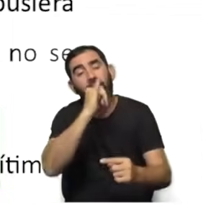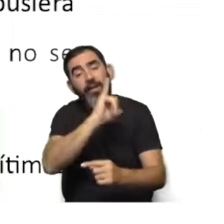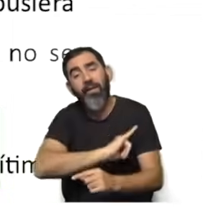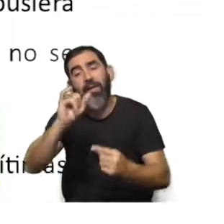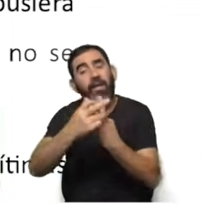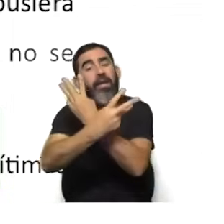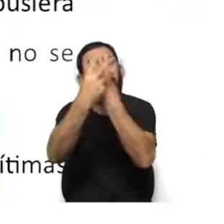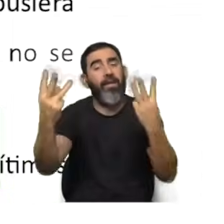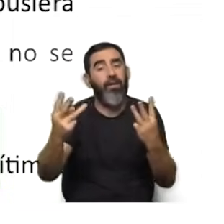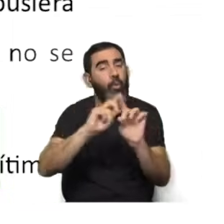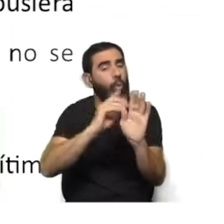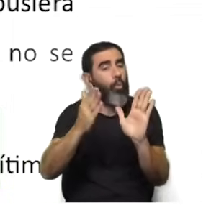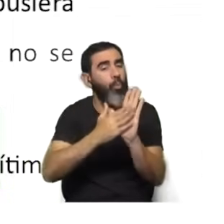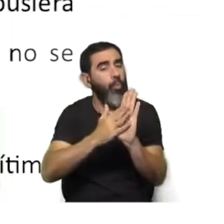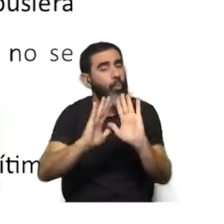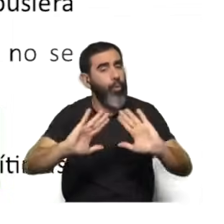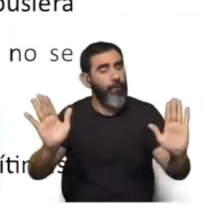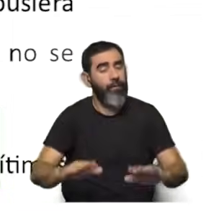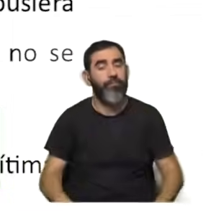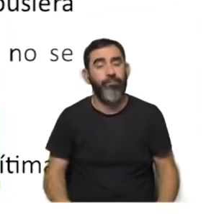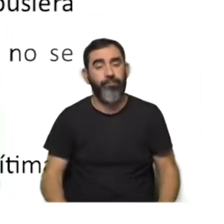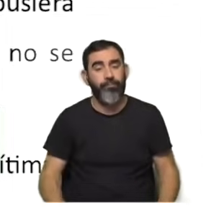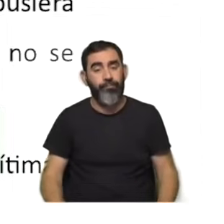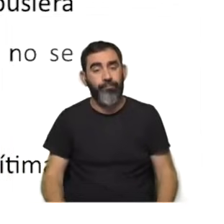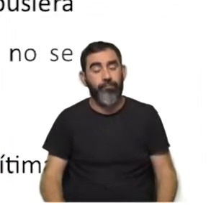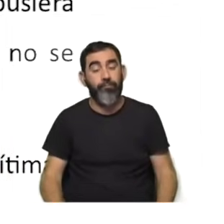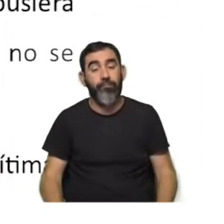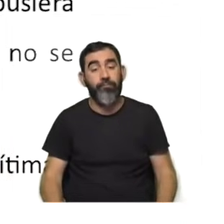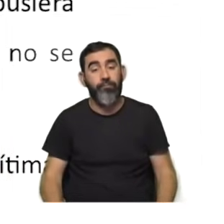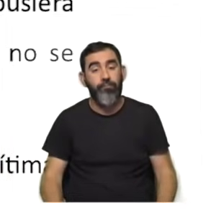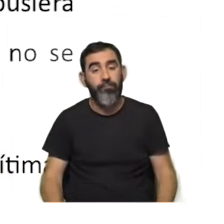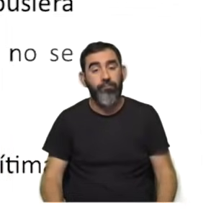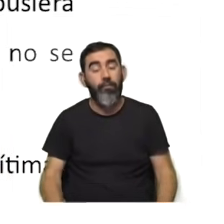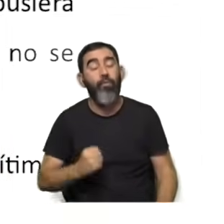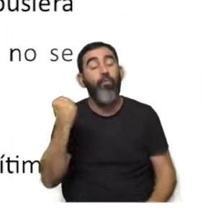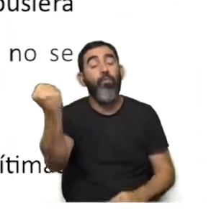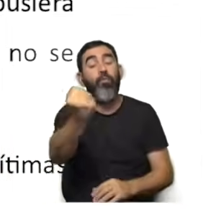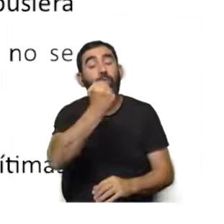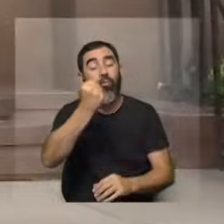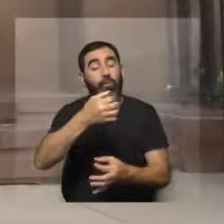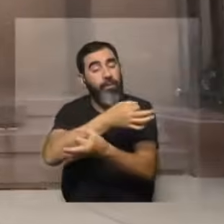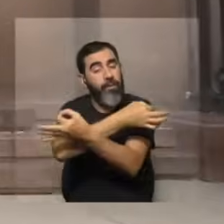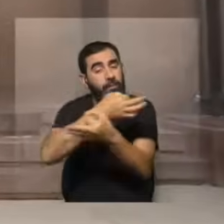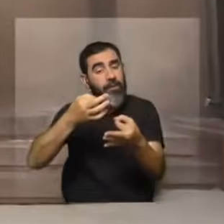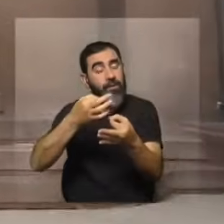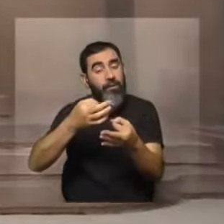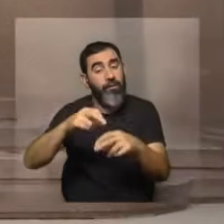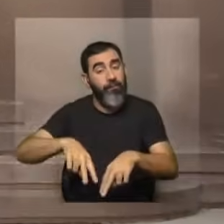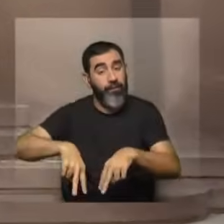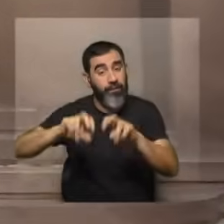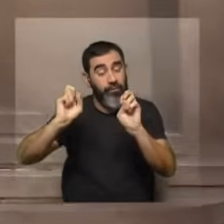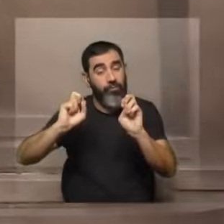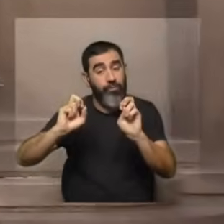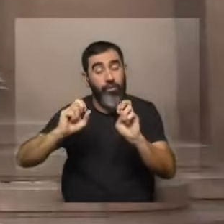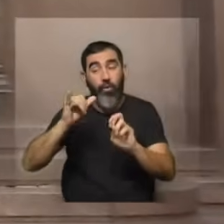genérica sin presentar pruebas concretas. En este sentido, remarca que resulta imprescindible para la eficiencia de la investigación